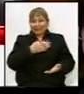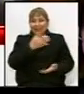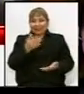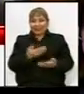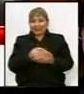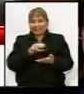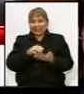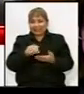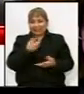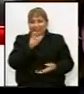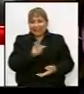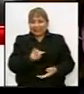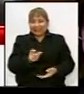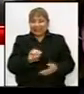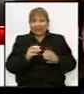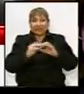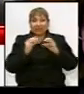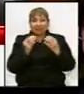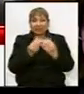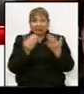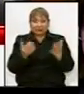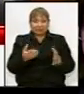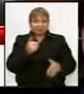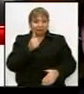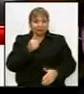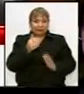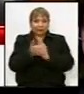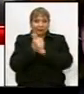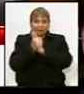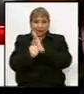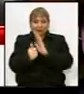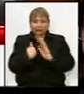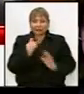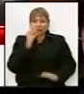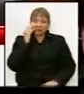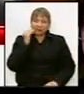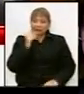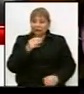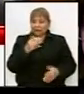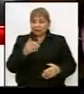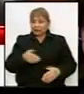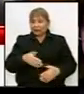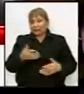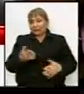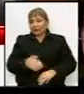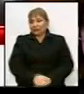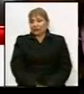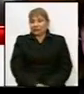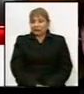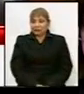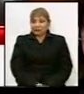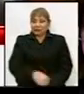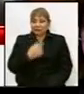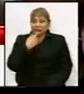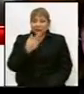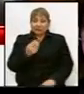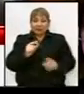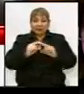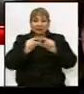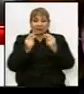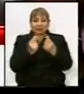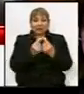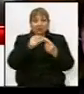también que esos congresistas que tienen muy buena experiencia ya sean celadores y que sea un grupo de